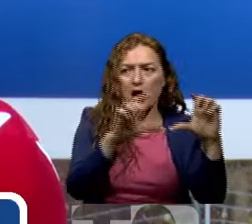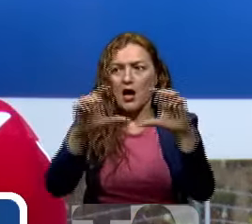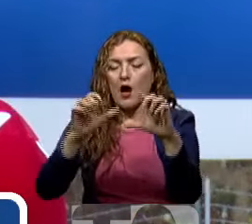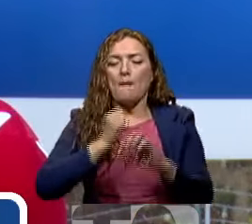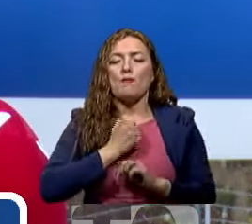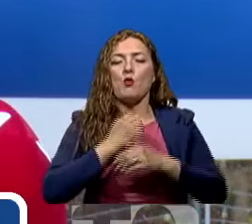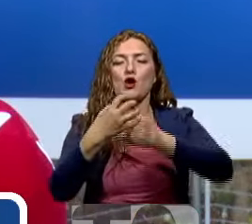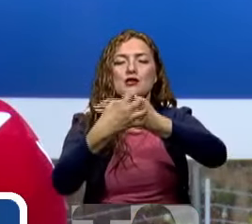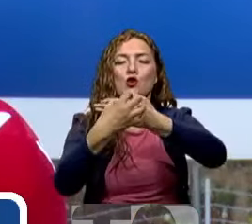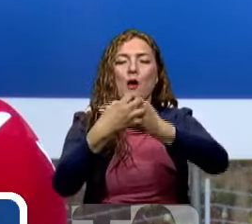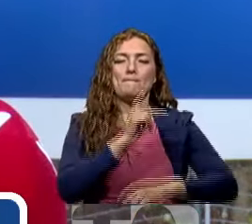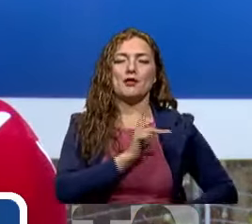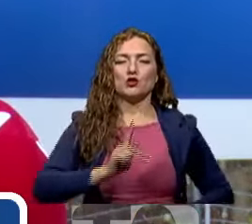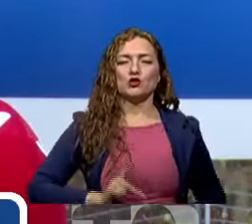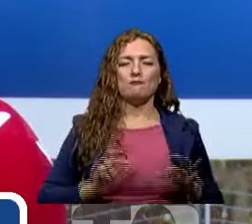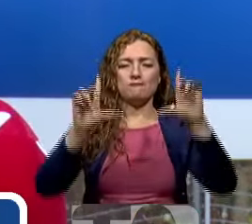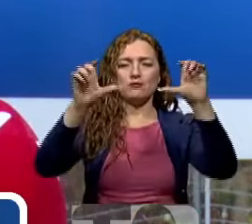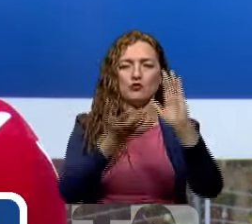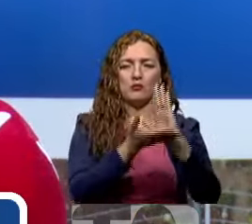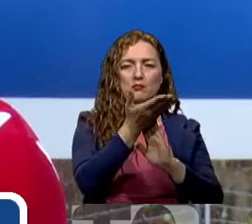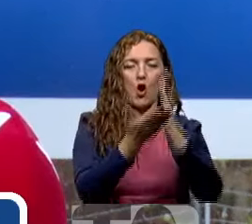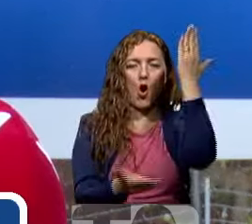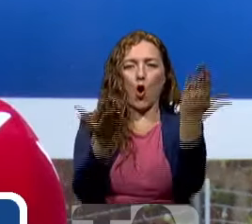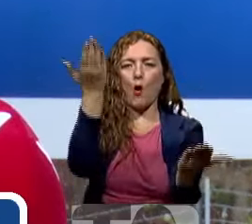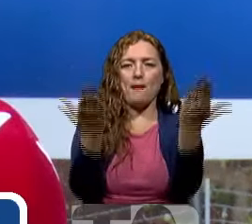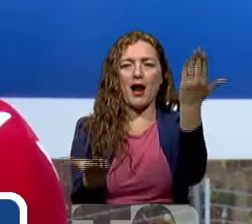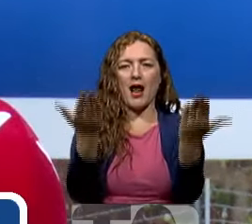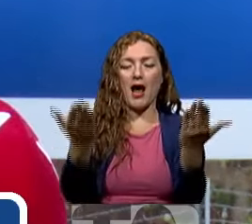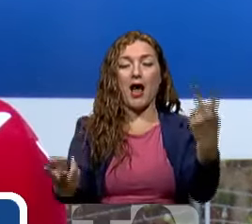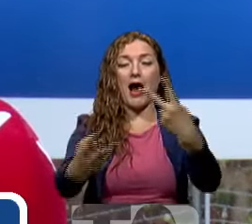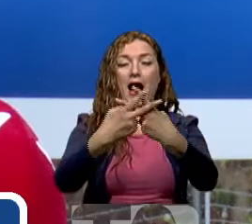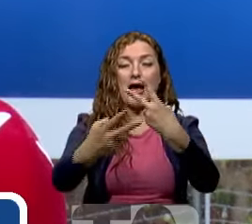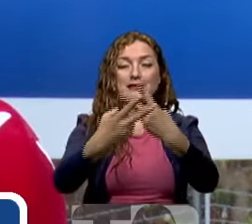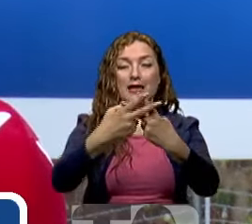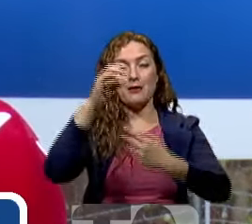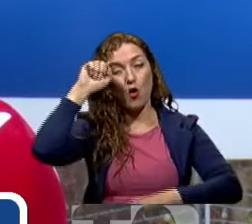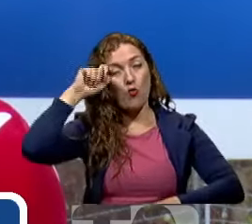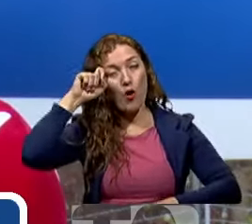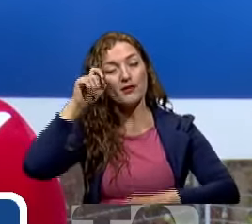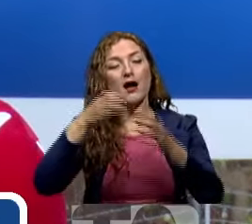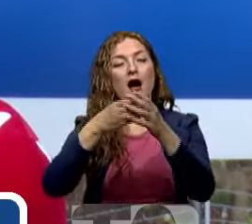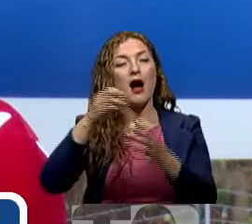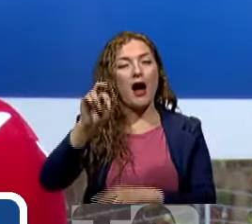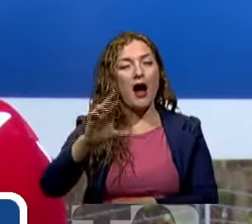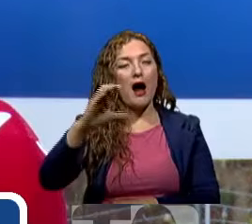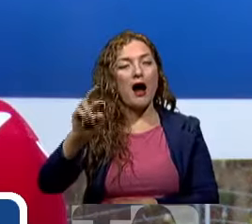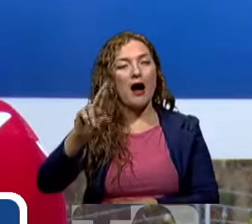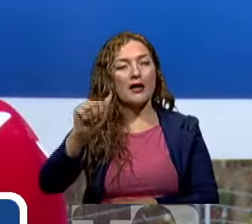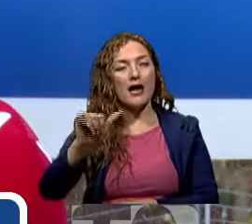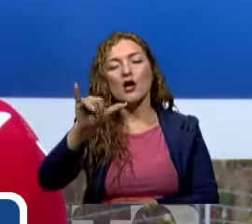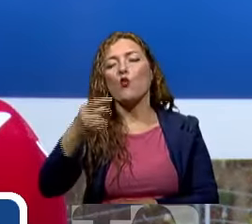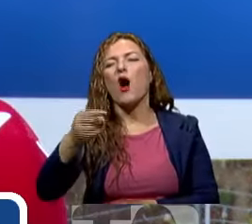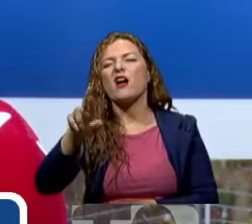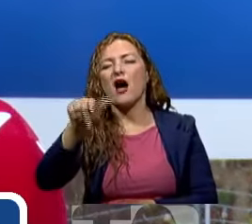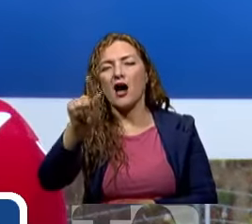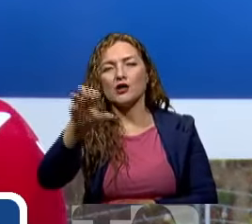uno las fotografías del Carihuairazo y poner los hashtags Memoria del Carihuairazo, Cumbres Blancas de Ecuador y